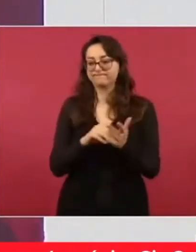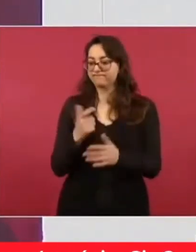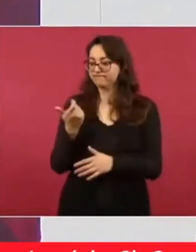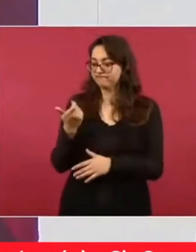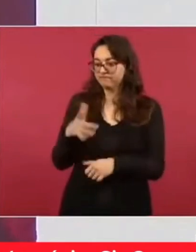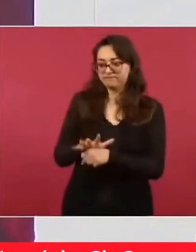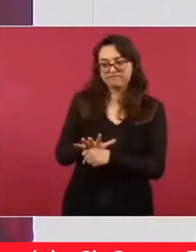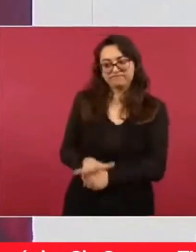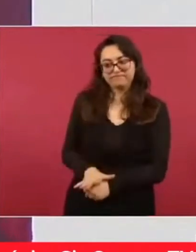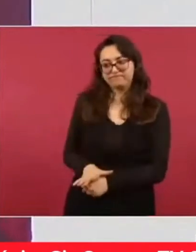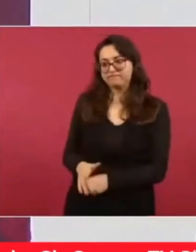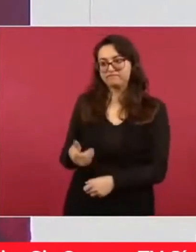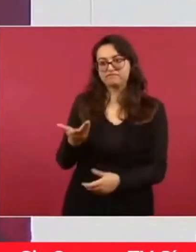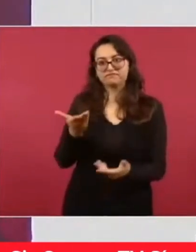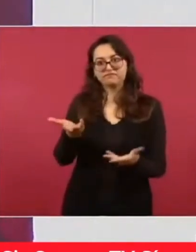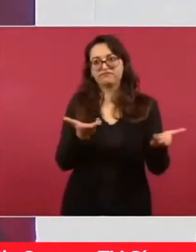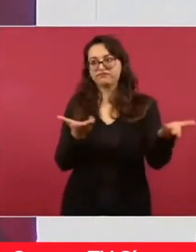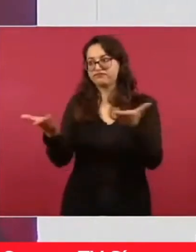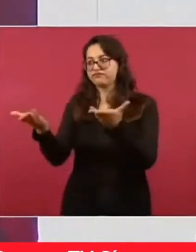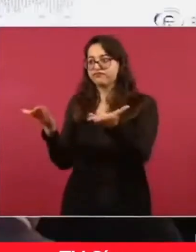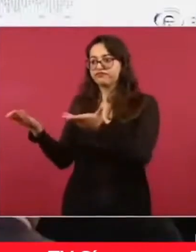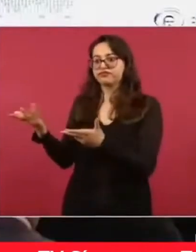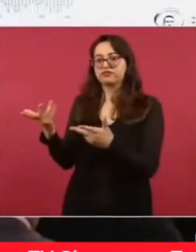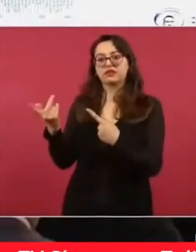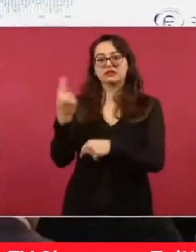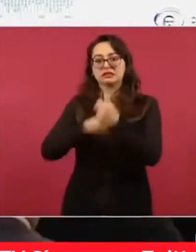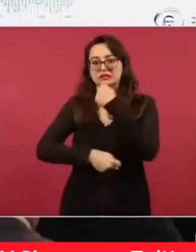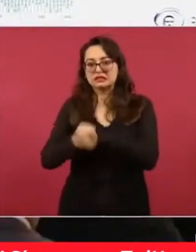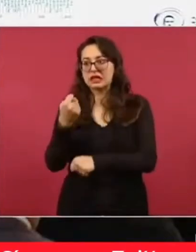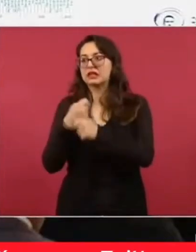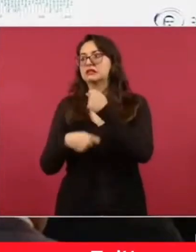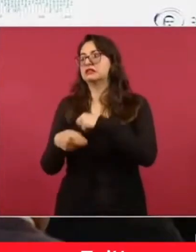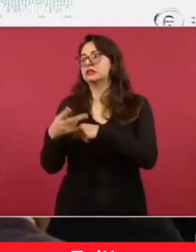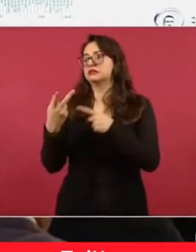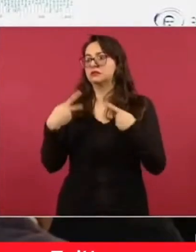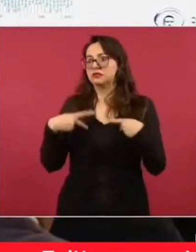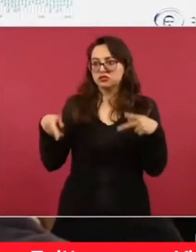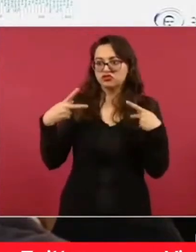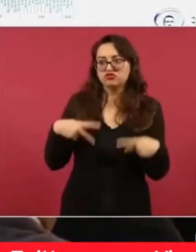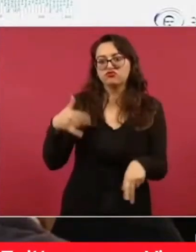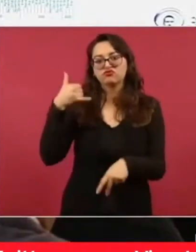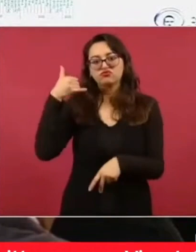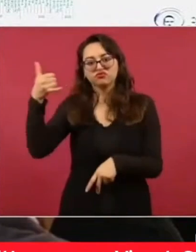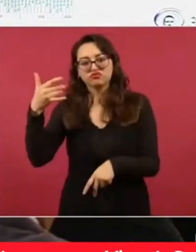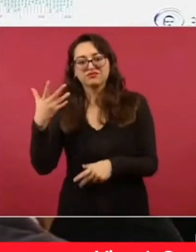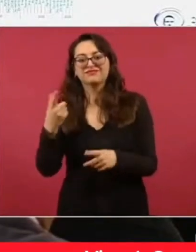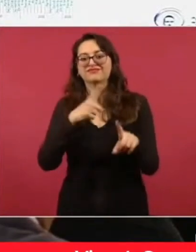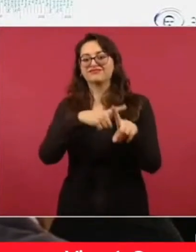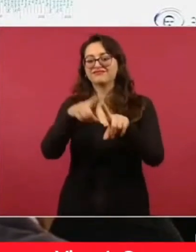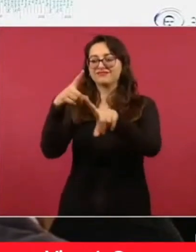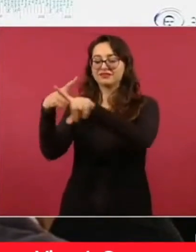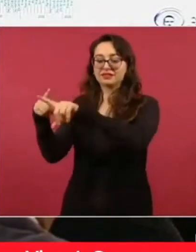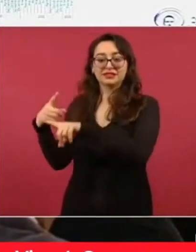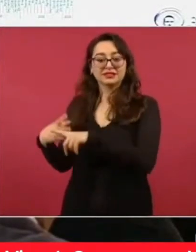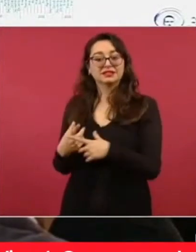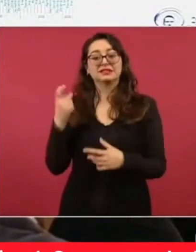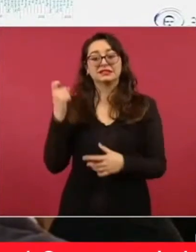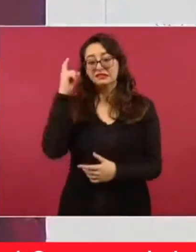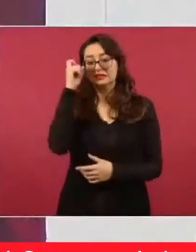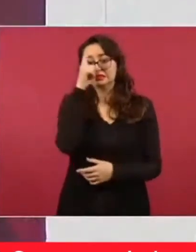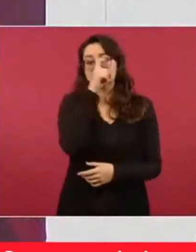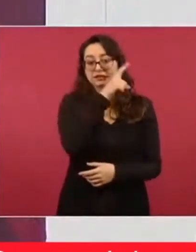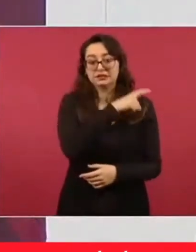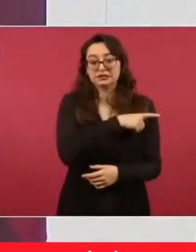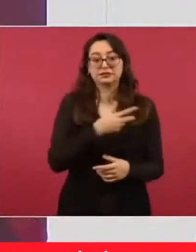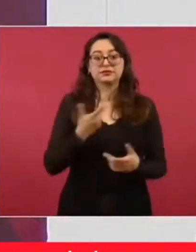incrementando estamos trabajando en contener este delito sobre todo pidiéndole a las unidades antisecuestros que